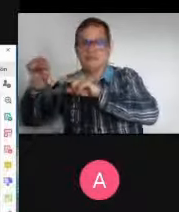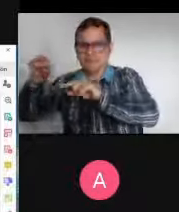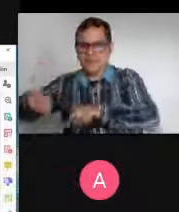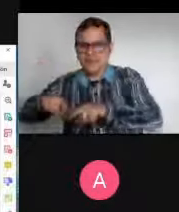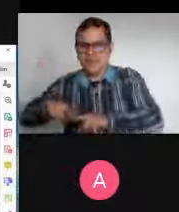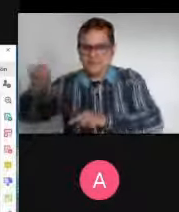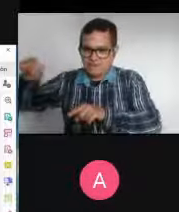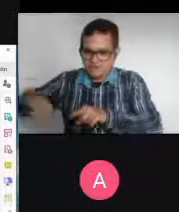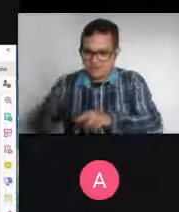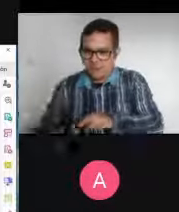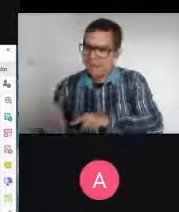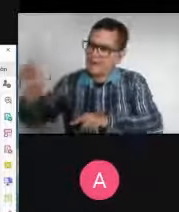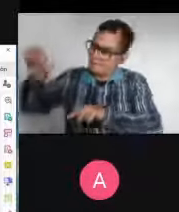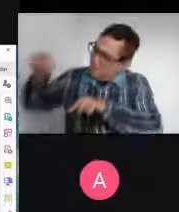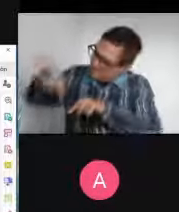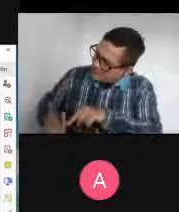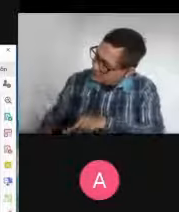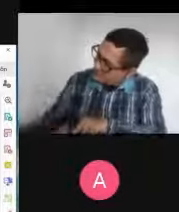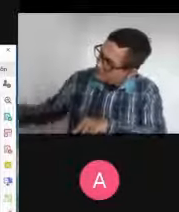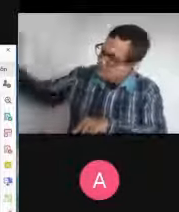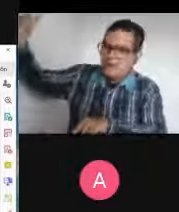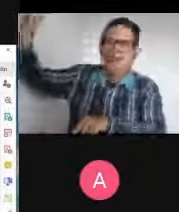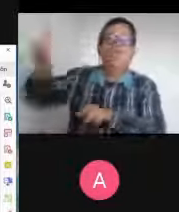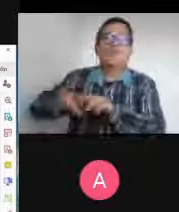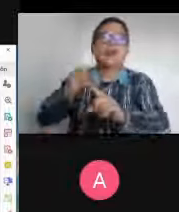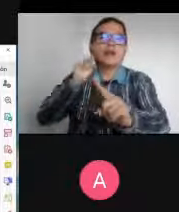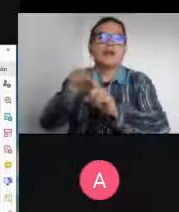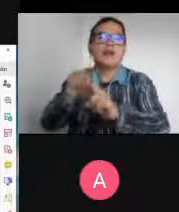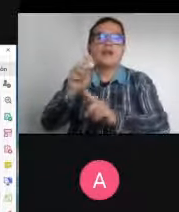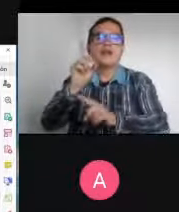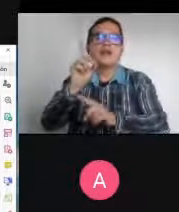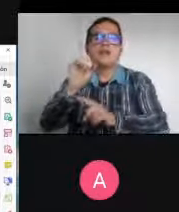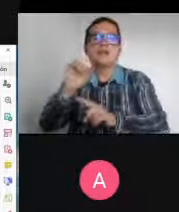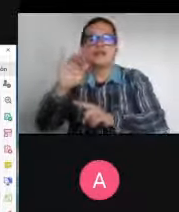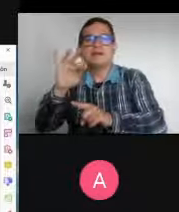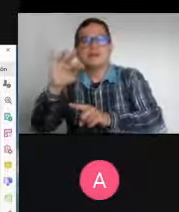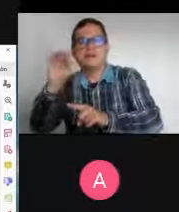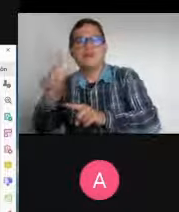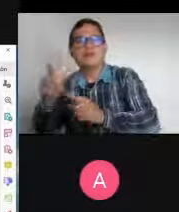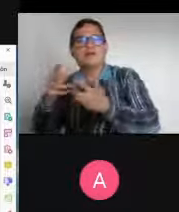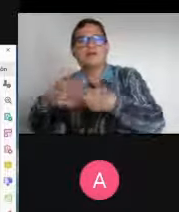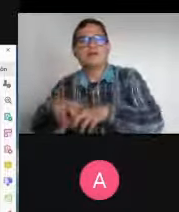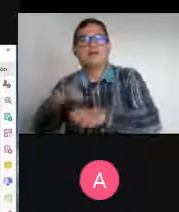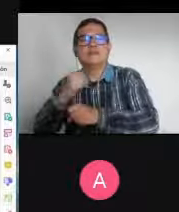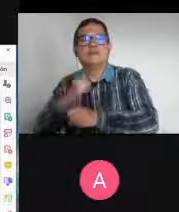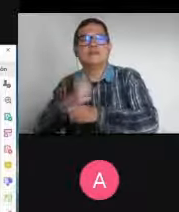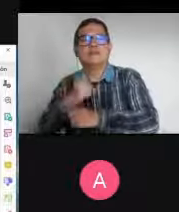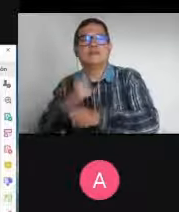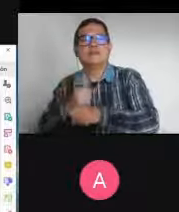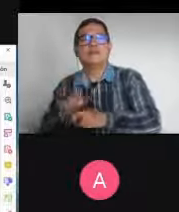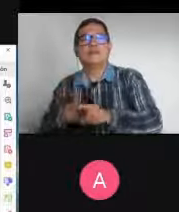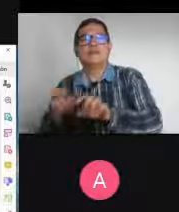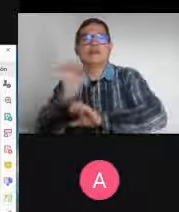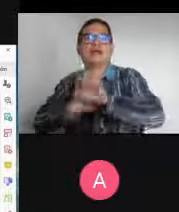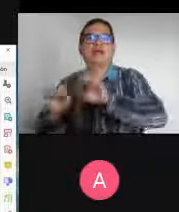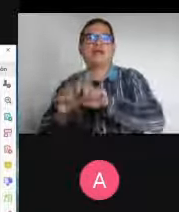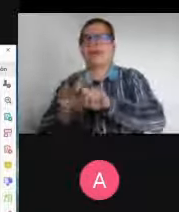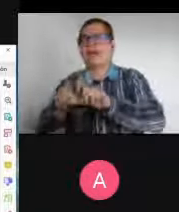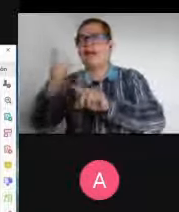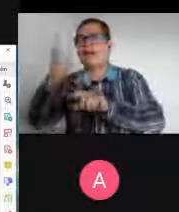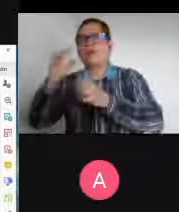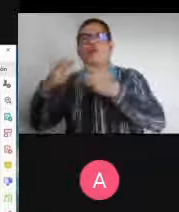arriba. Entonces hay que conectarlo pues en directo. La función de él es que evitar que se nos devuelvan corrientes